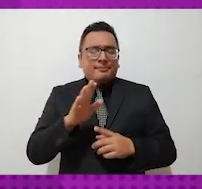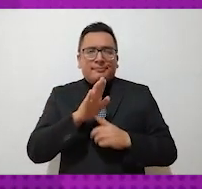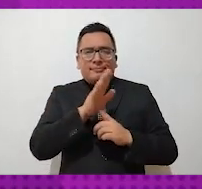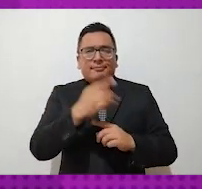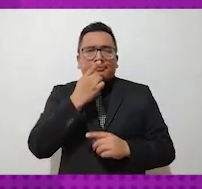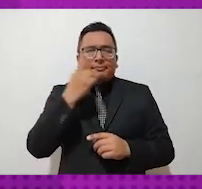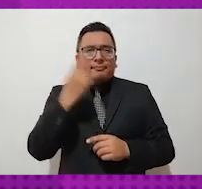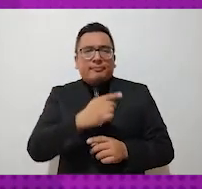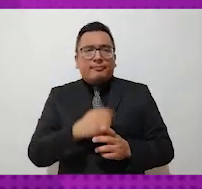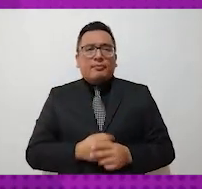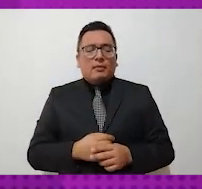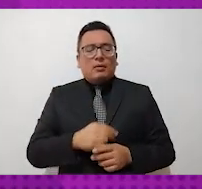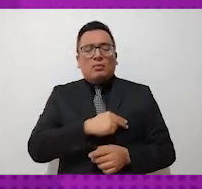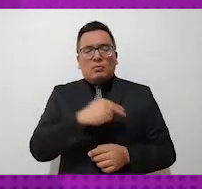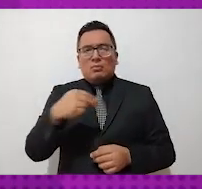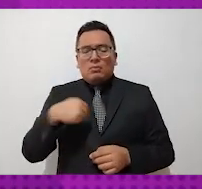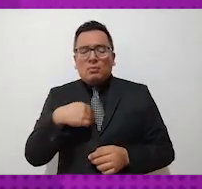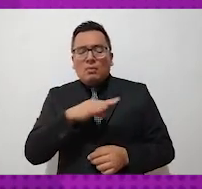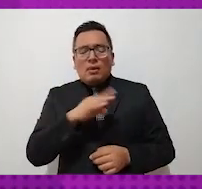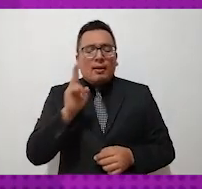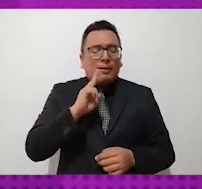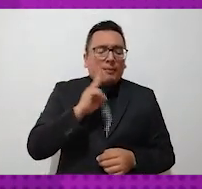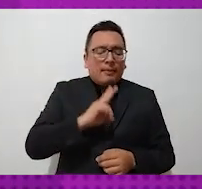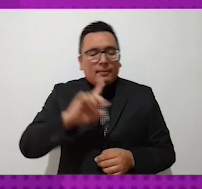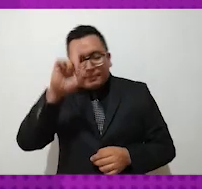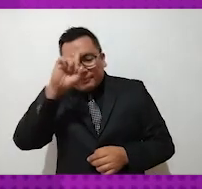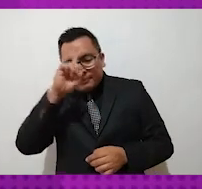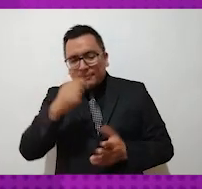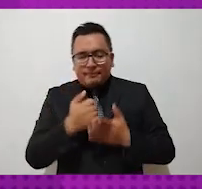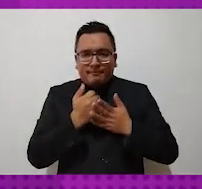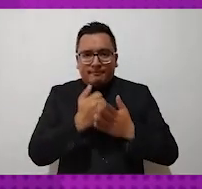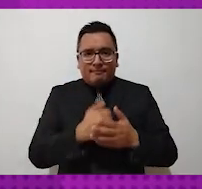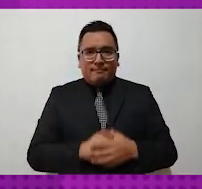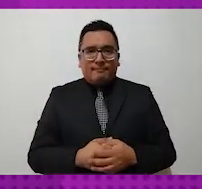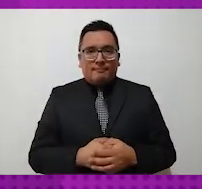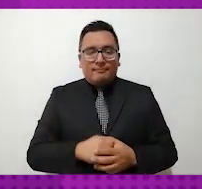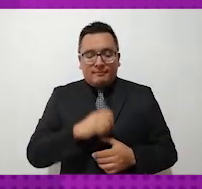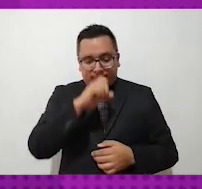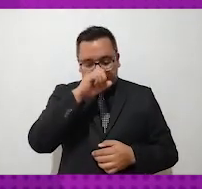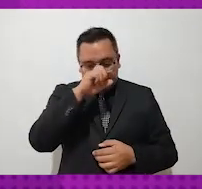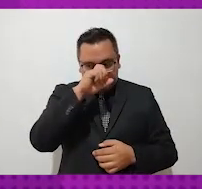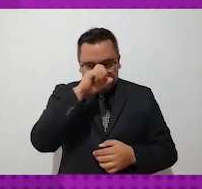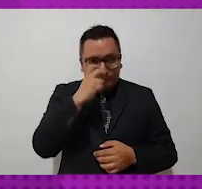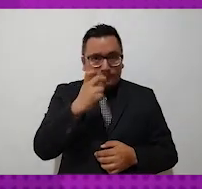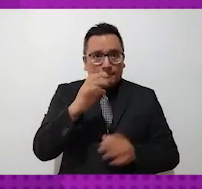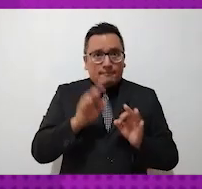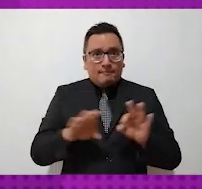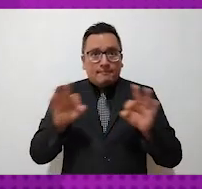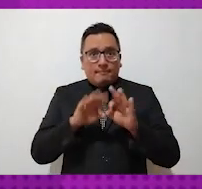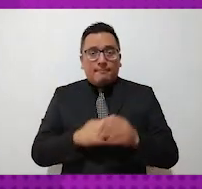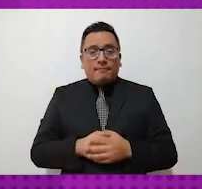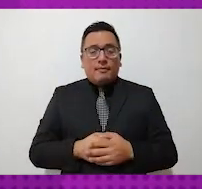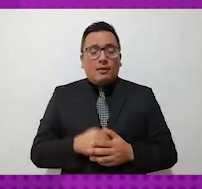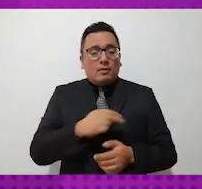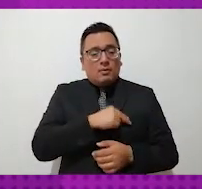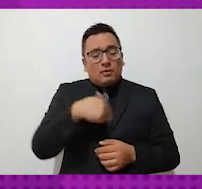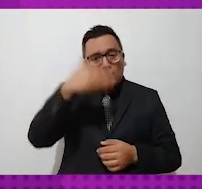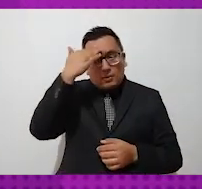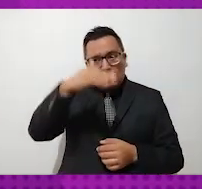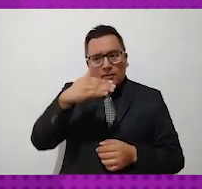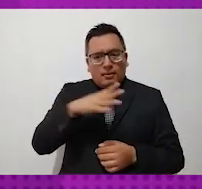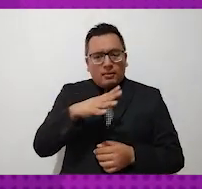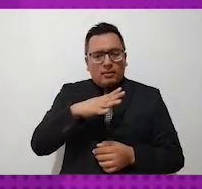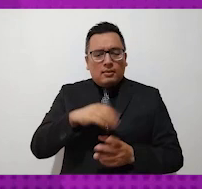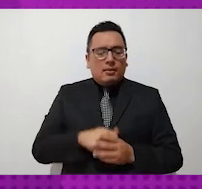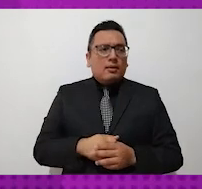presentar la denuncia y nosotros podemos guiarlos para hacerlo. Eso también es importante. Claro. Es importante saber que hay